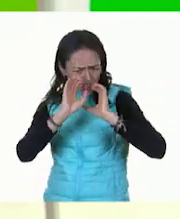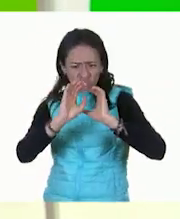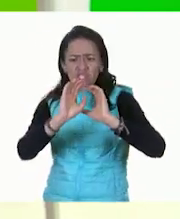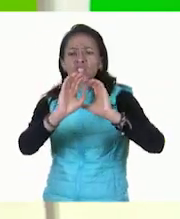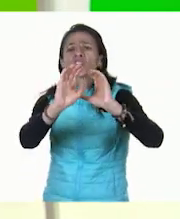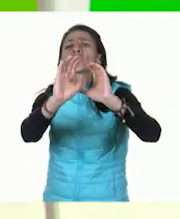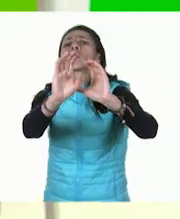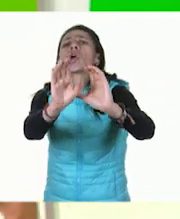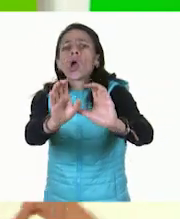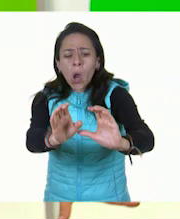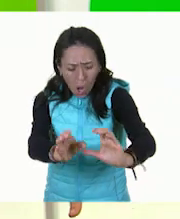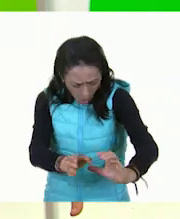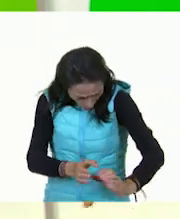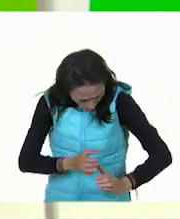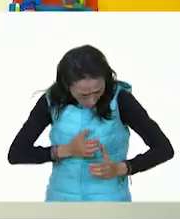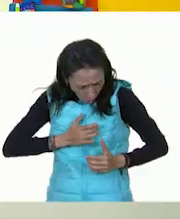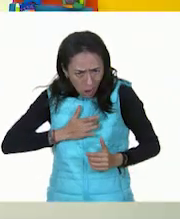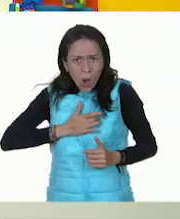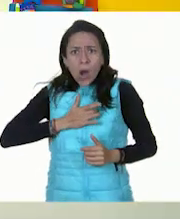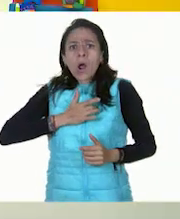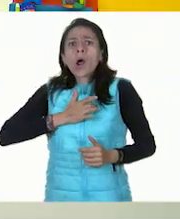causó una gran emoción.